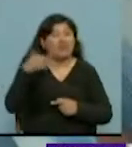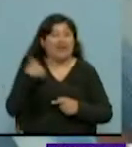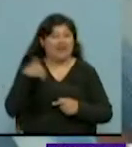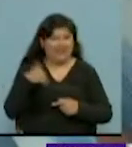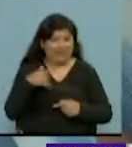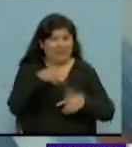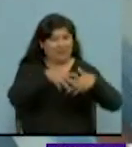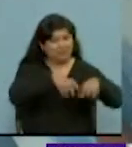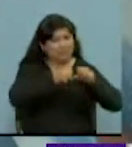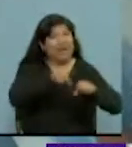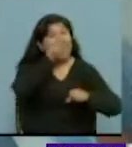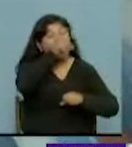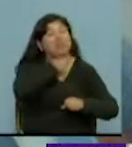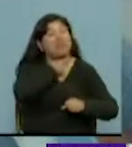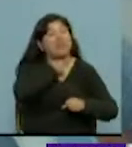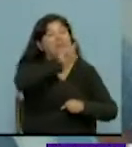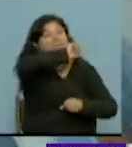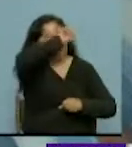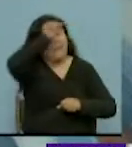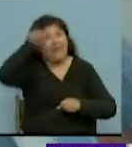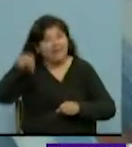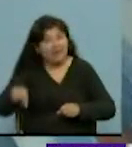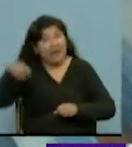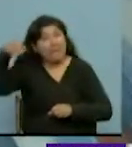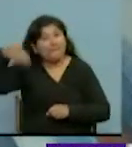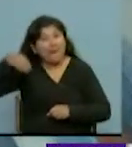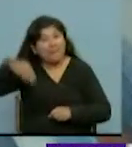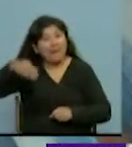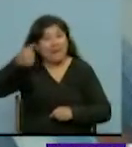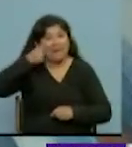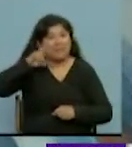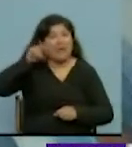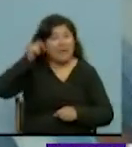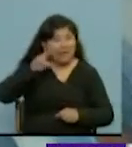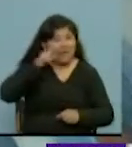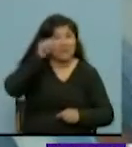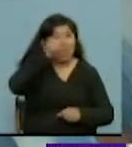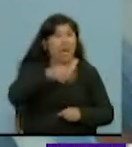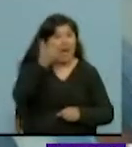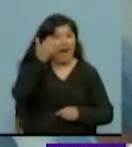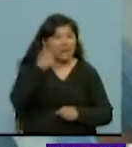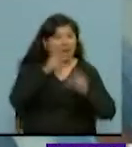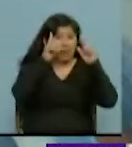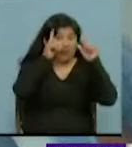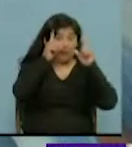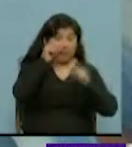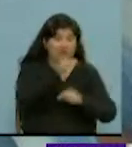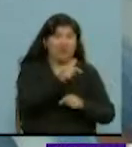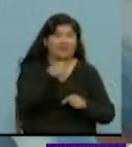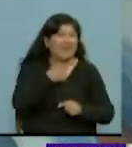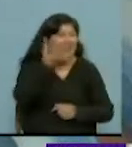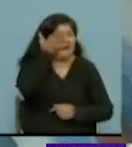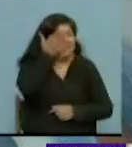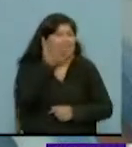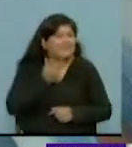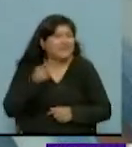Jujuy. A Maimará. Tienen la idea de visitar Maimará. Una de las docentes quedó encantada en alguno de los viajes que realizó a Jujuy